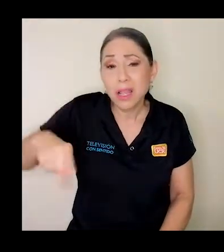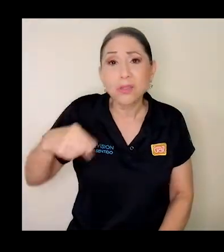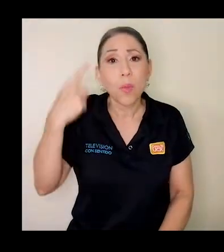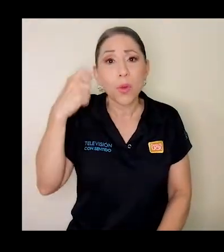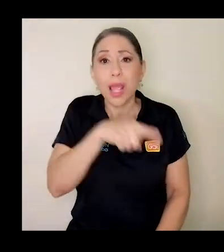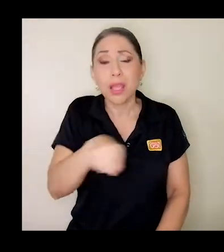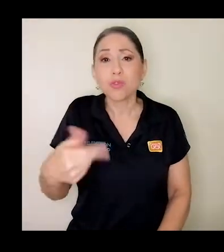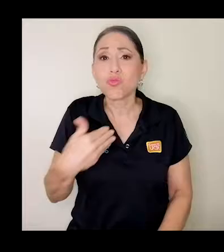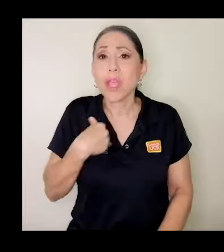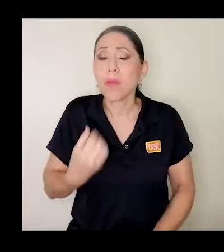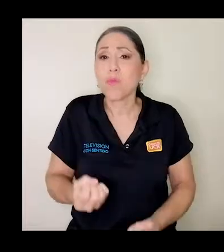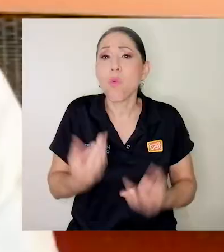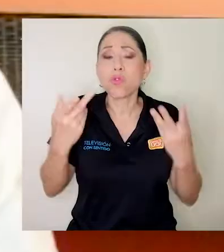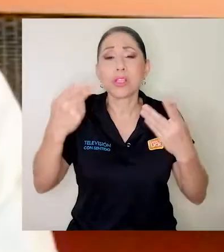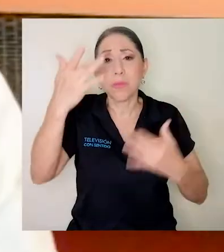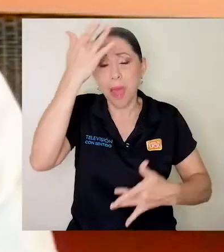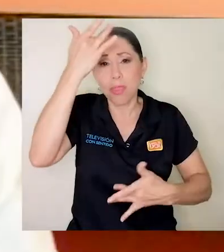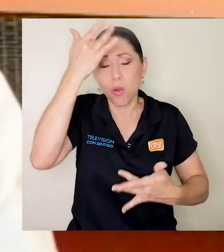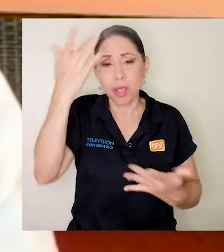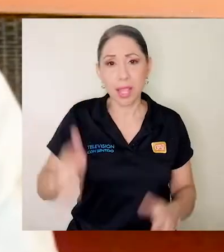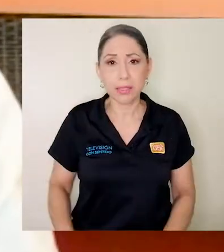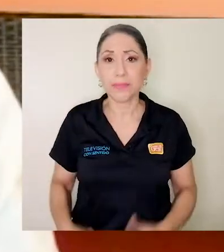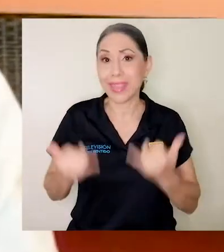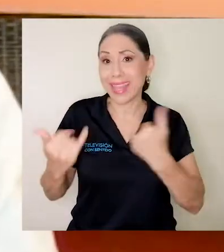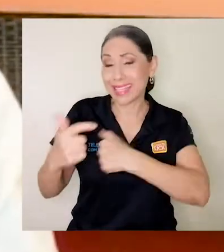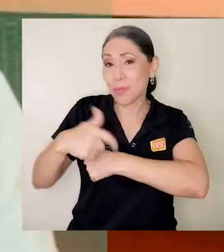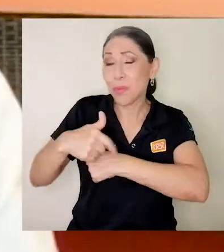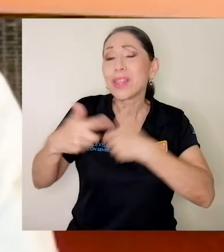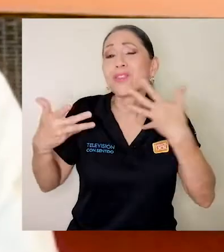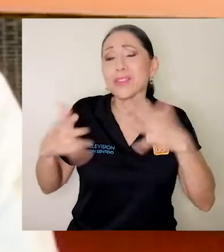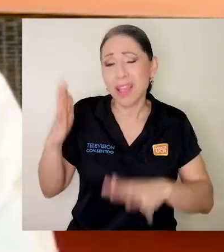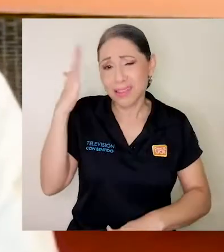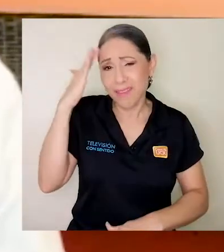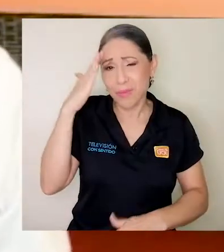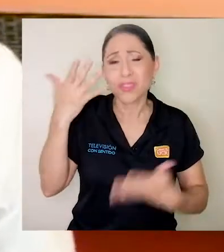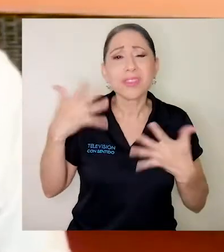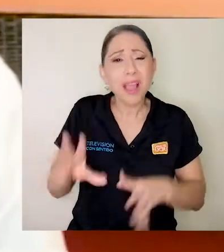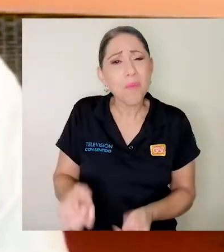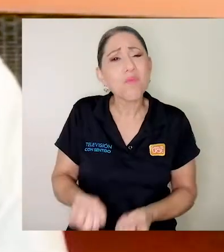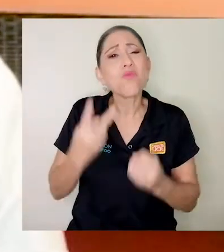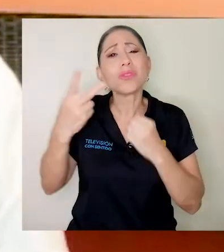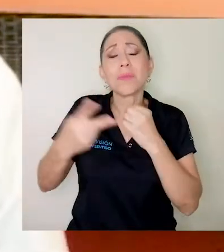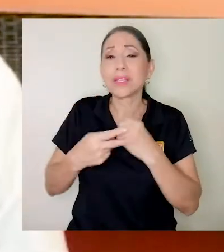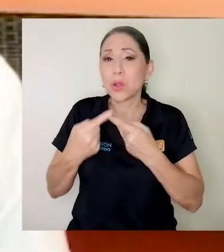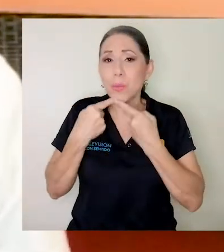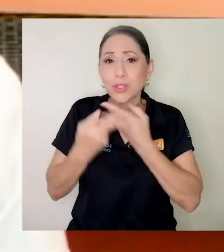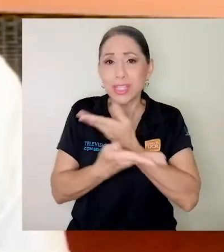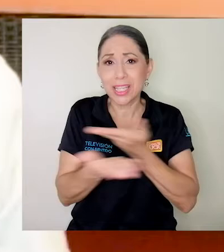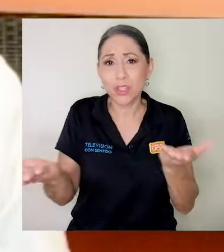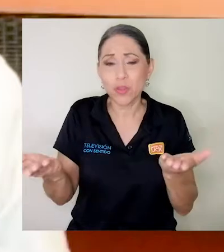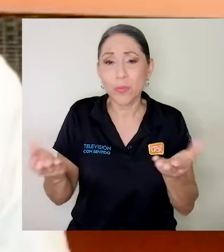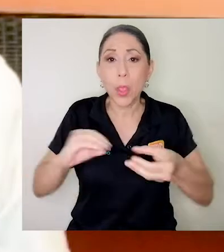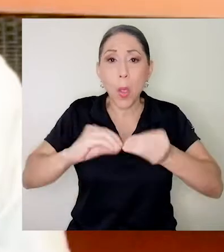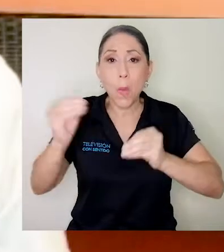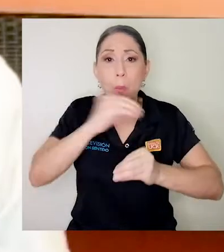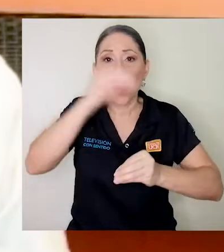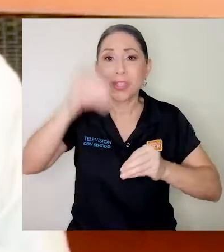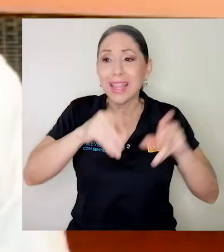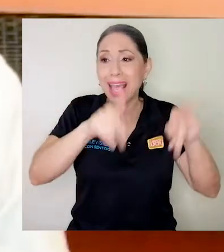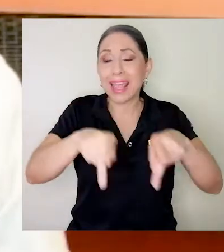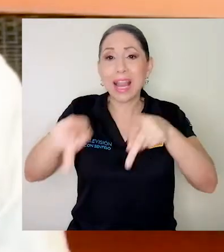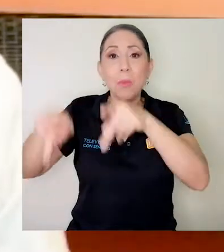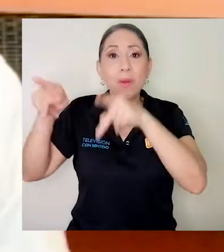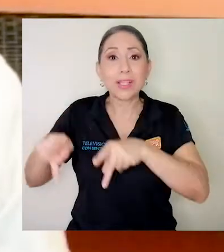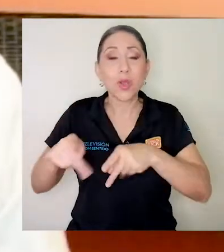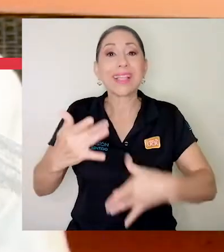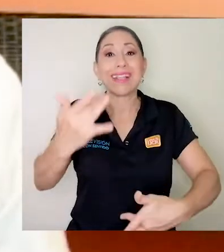con múltiples patologías. En este momento ya sabemos, esto lo hemos dicho muchas veces, que hay un porcentaje de la población que se